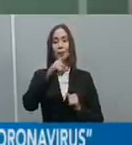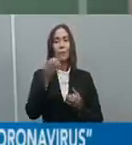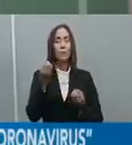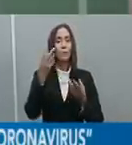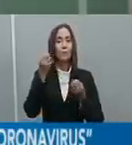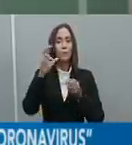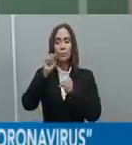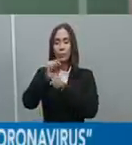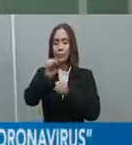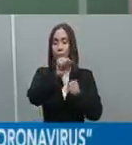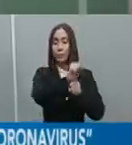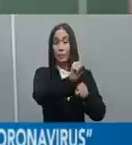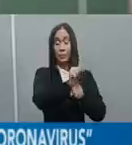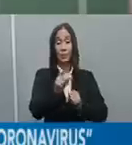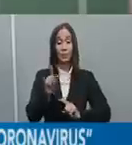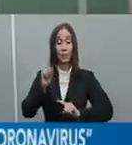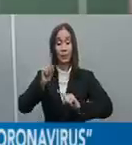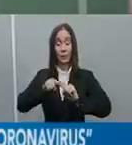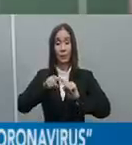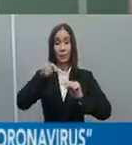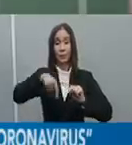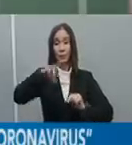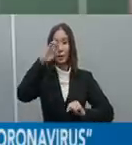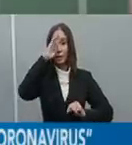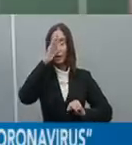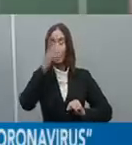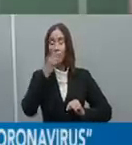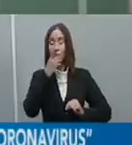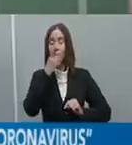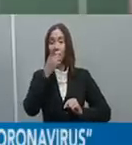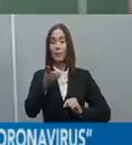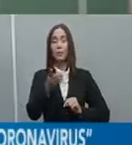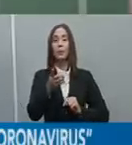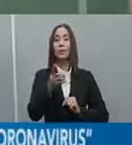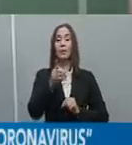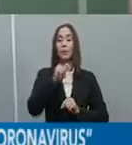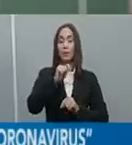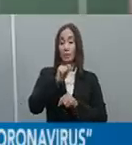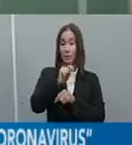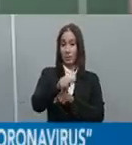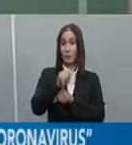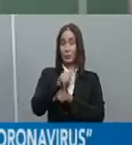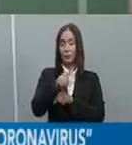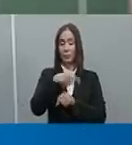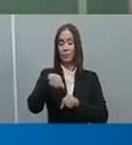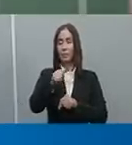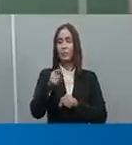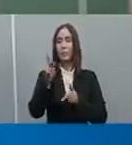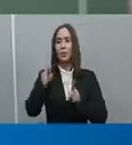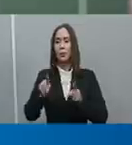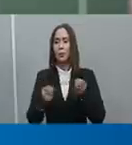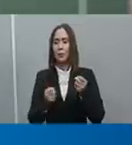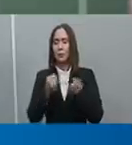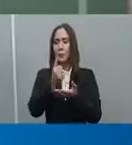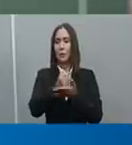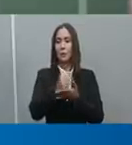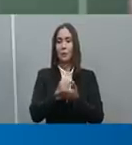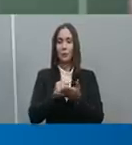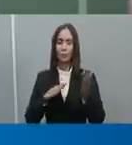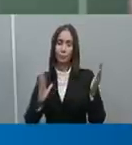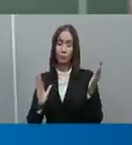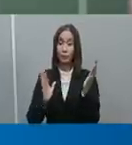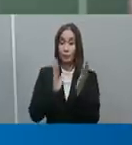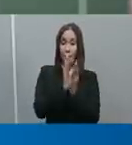de empleos dependen en nuestro país directa o indirectamente de esta actividad que ha sufrido fuertemente con la